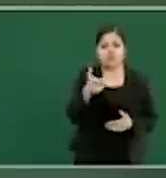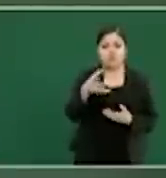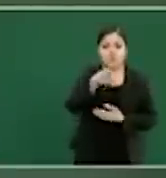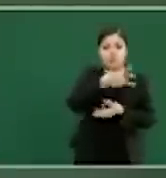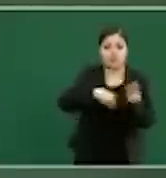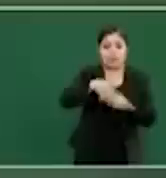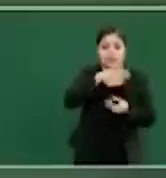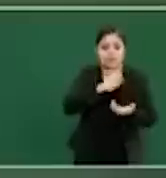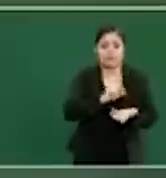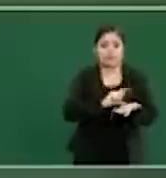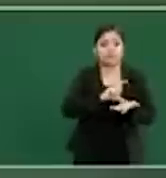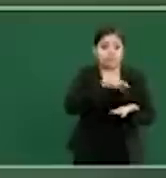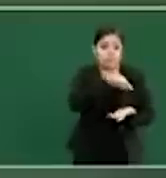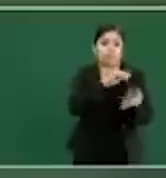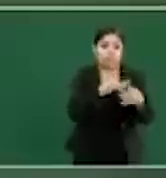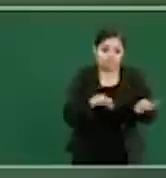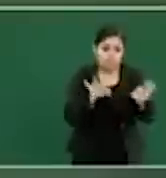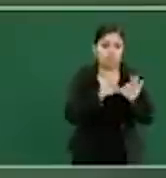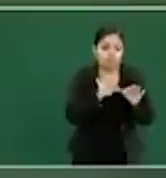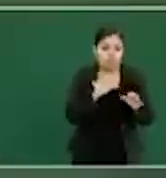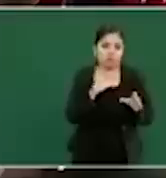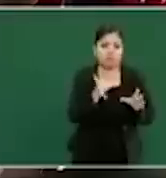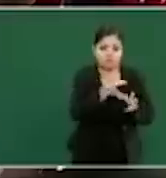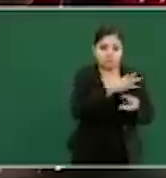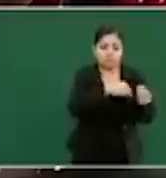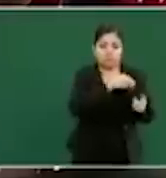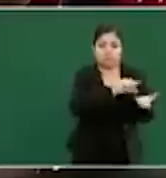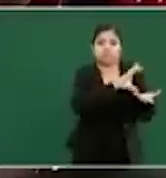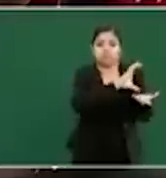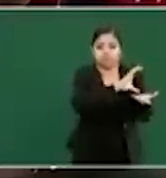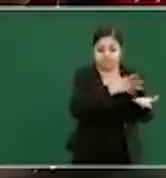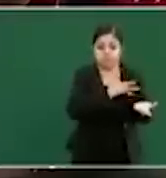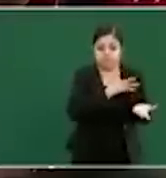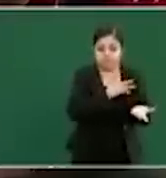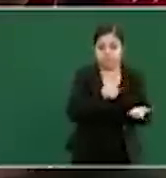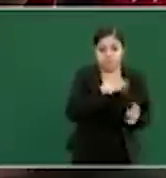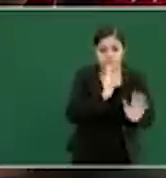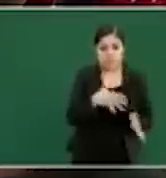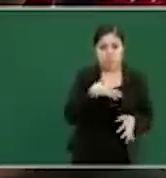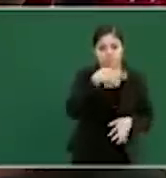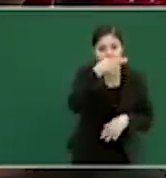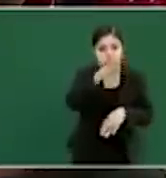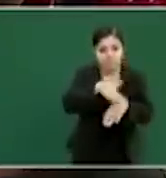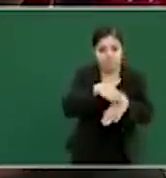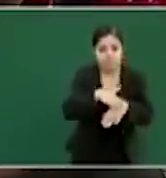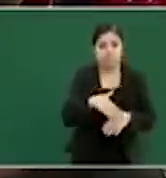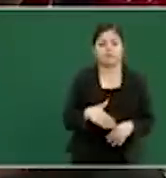que es un dato importante. Hoy, ya porque